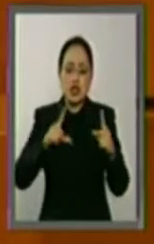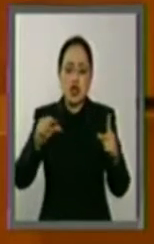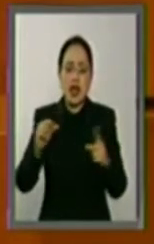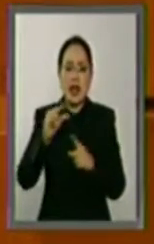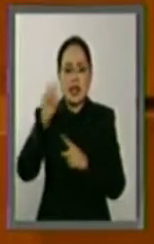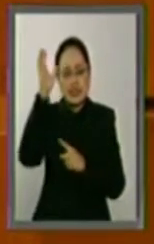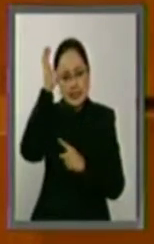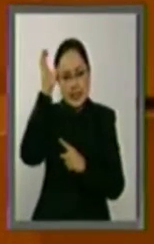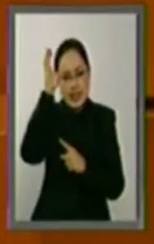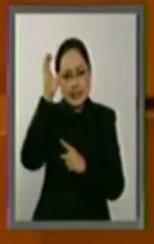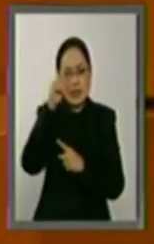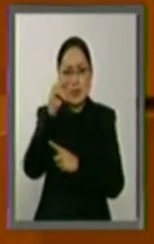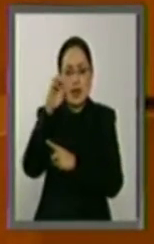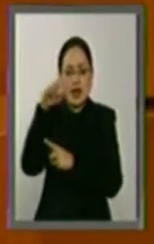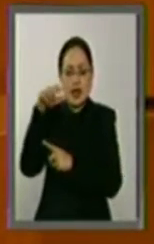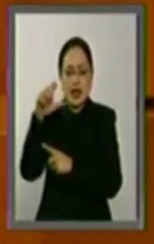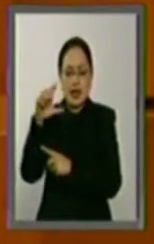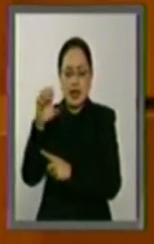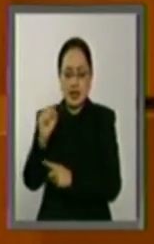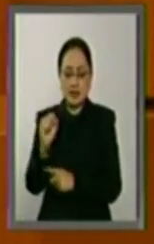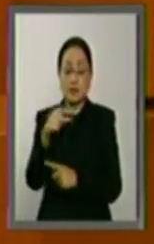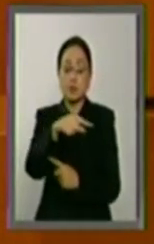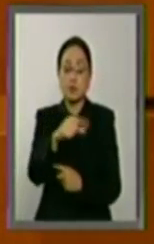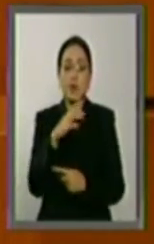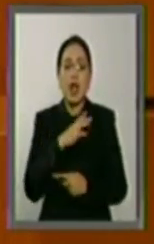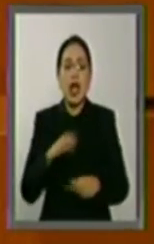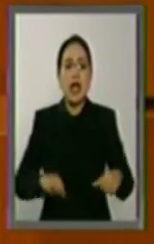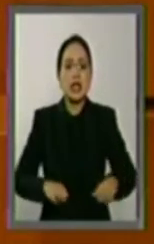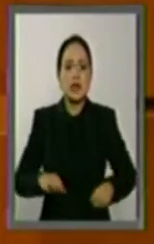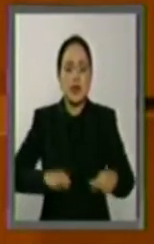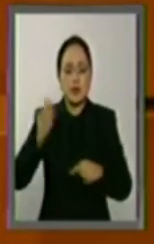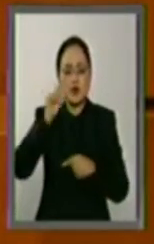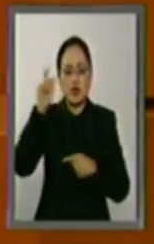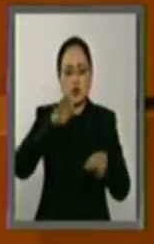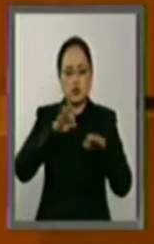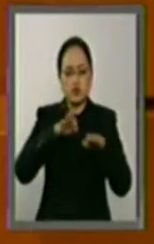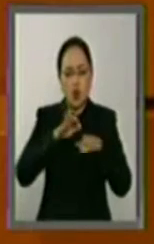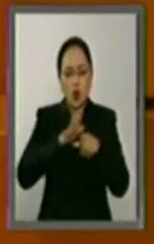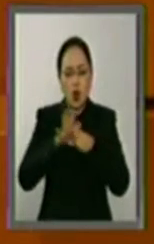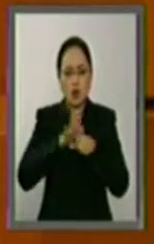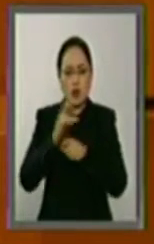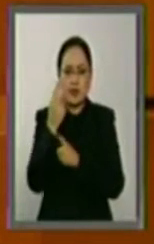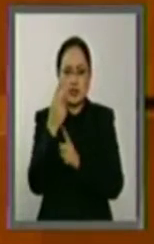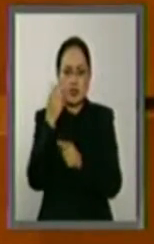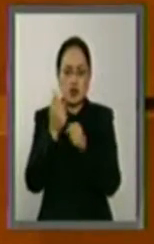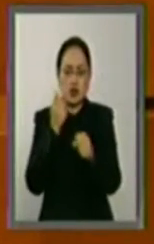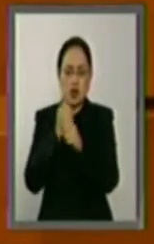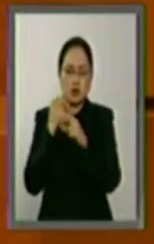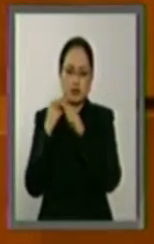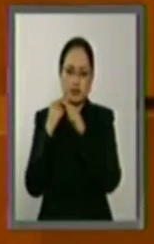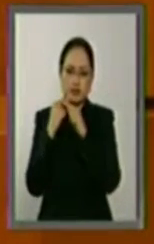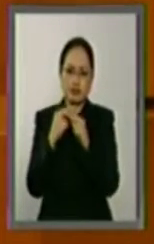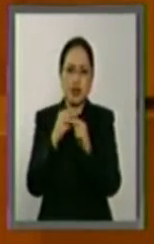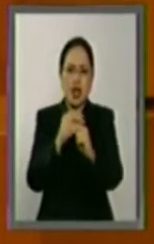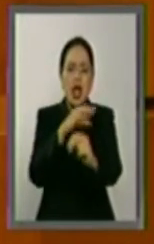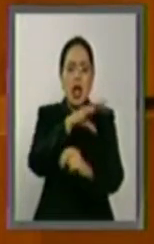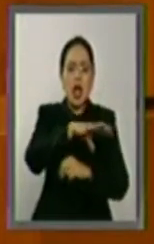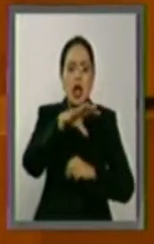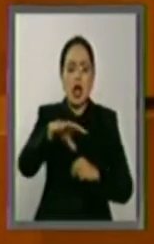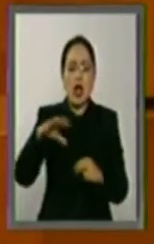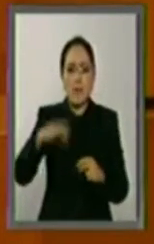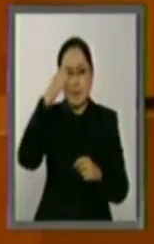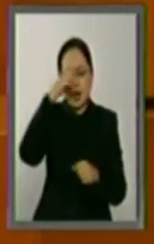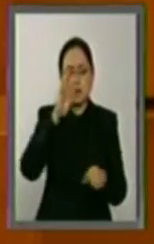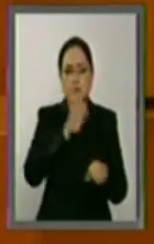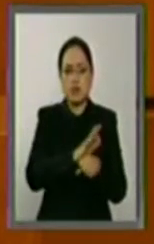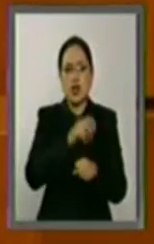Penales. Su actividad profesional la ha desarrollado a lo largo de 25 años en áreas dedicadas a la prevención del